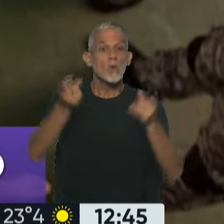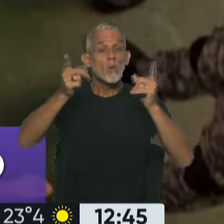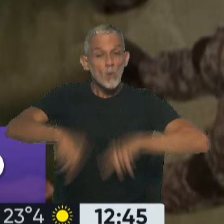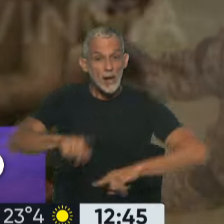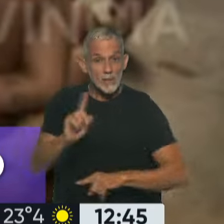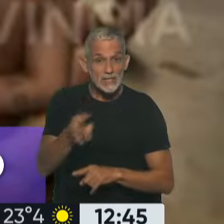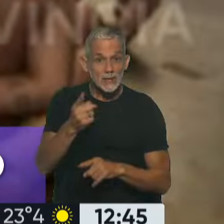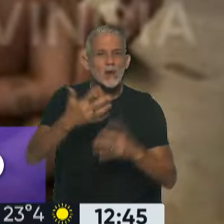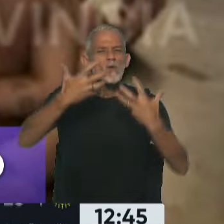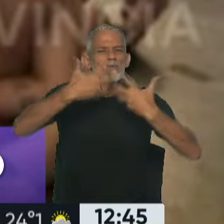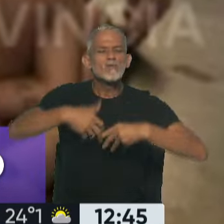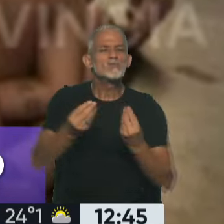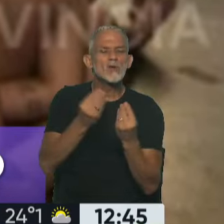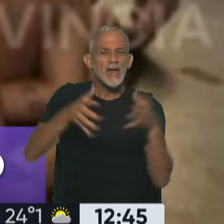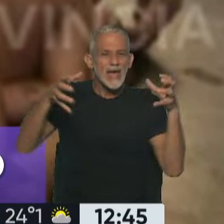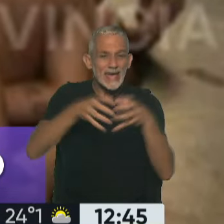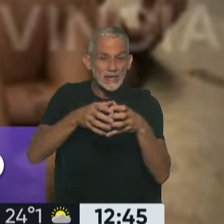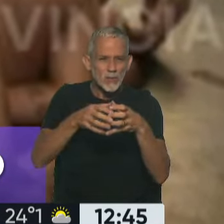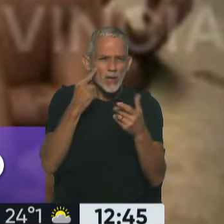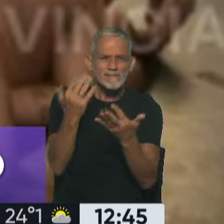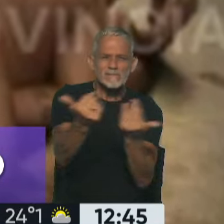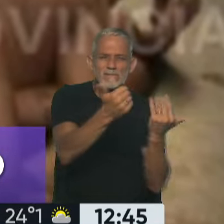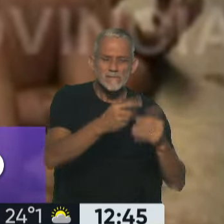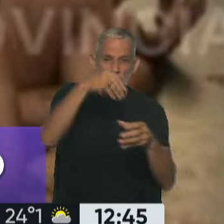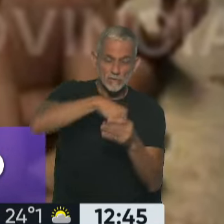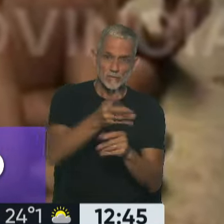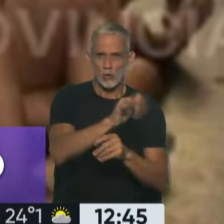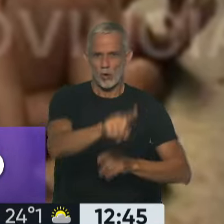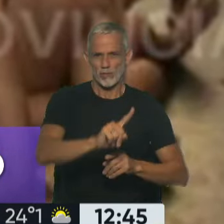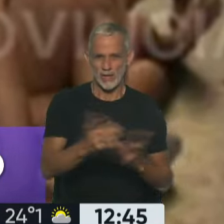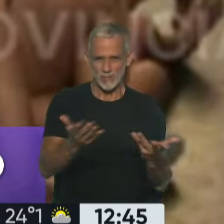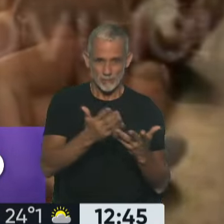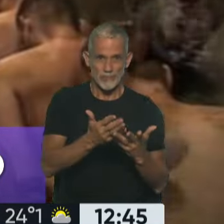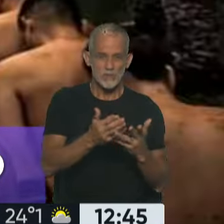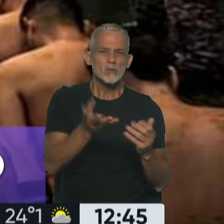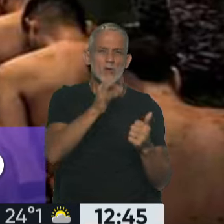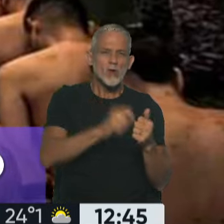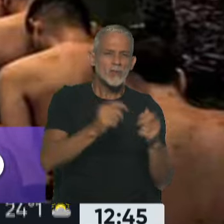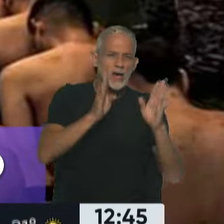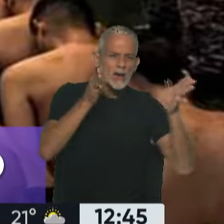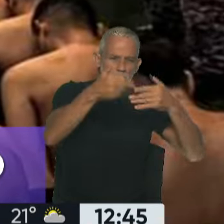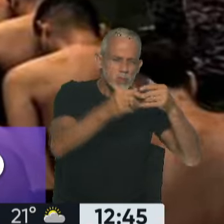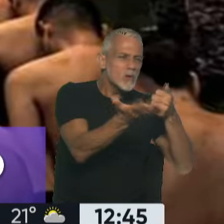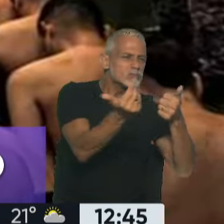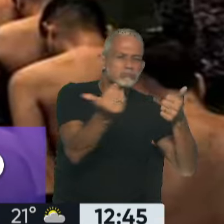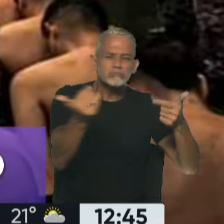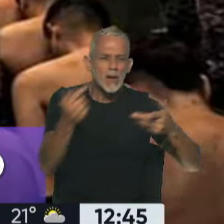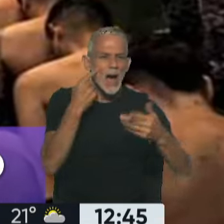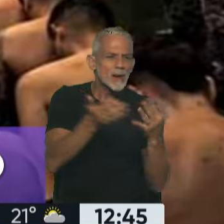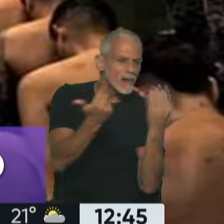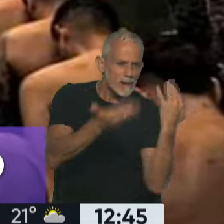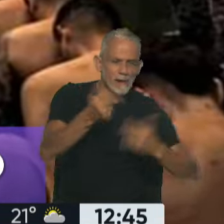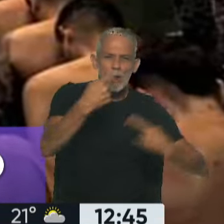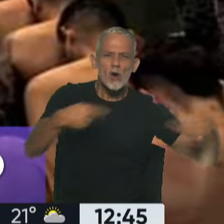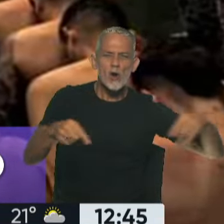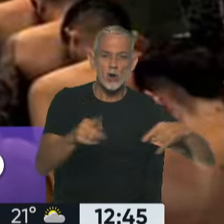restablecer el funcionamiento de los equipos de requisa. No solo fortalecerlos en cuanto a cantidad de personal, sino fortalecerlos en cuanto a